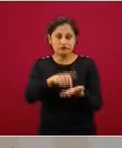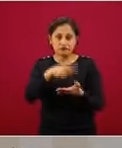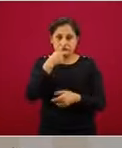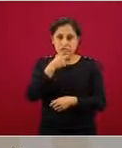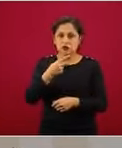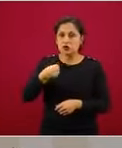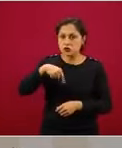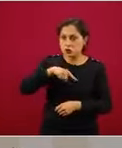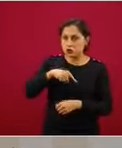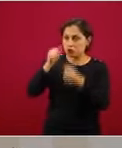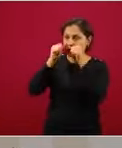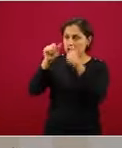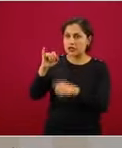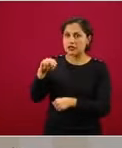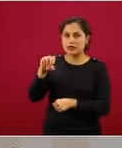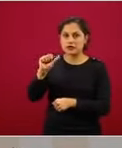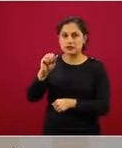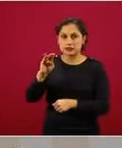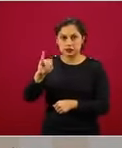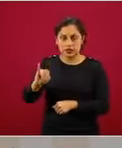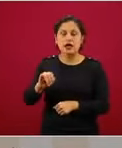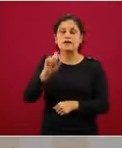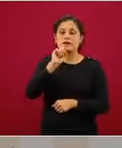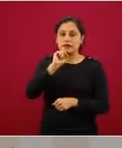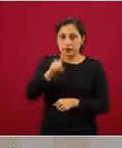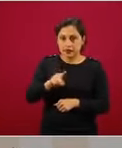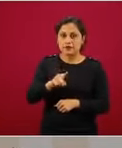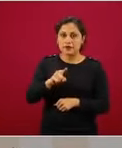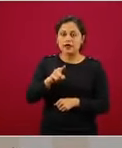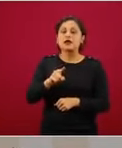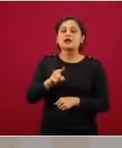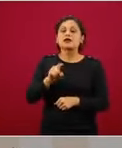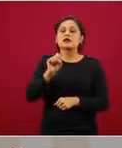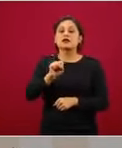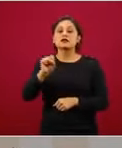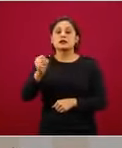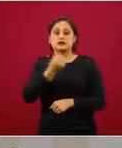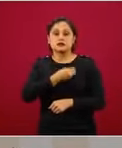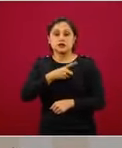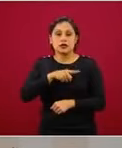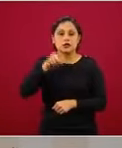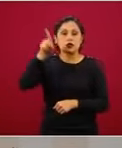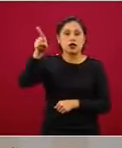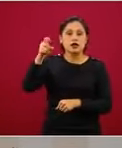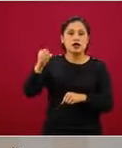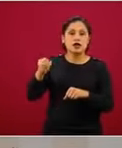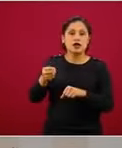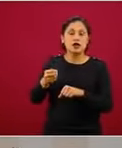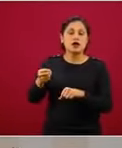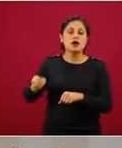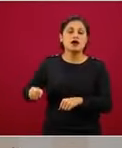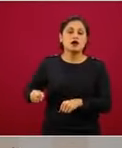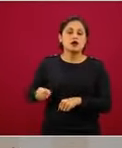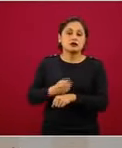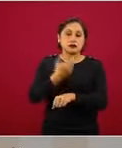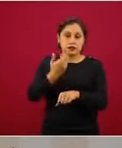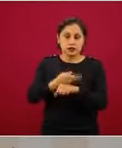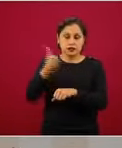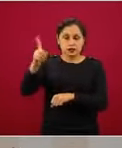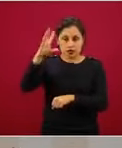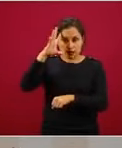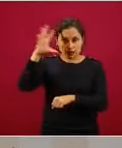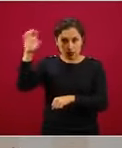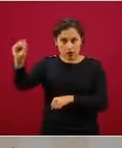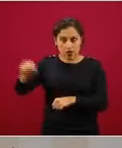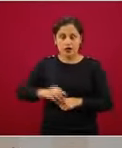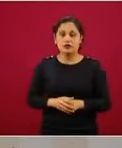INSABI. Respecto a lo de Morelos, le vamos a dar seguimiento hoy mismo con la Secretaría de Salud del Estado de Morelos, y las otras